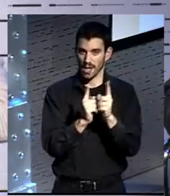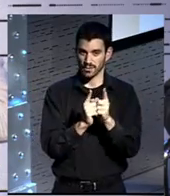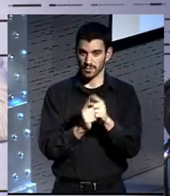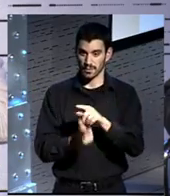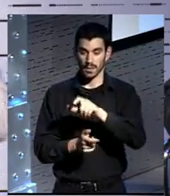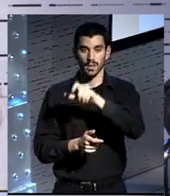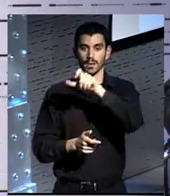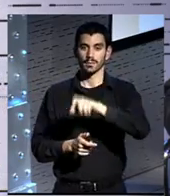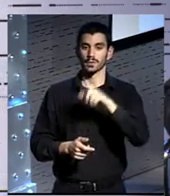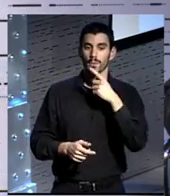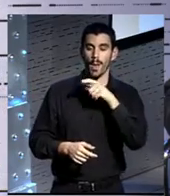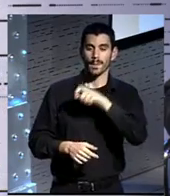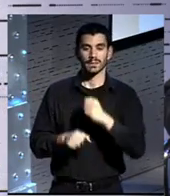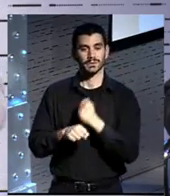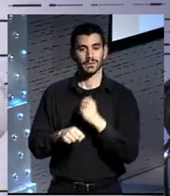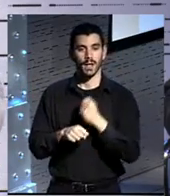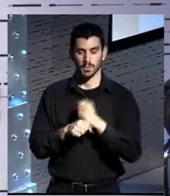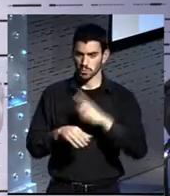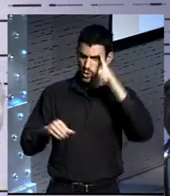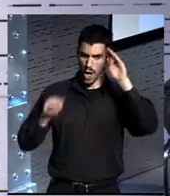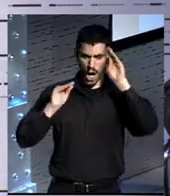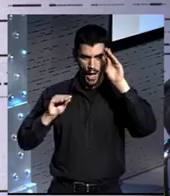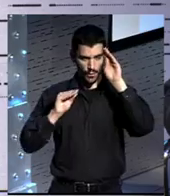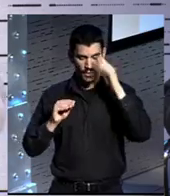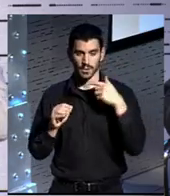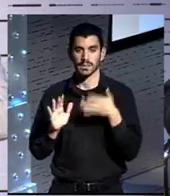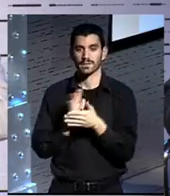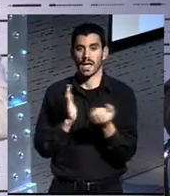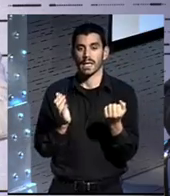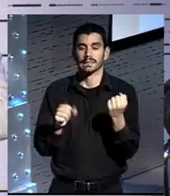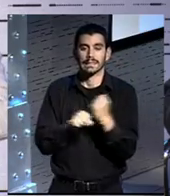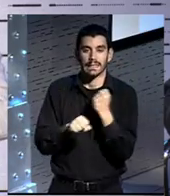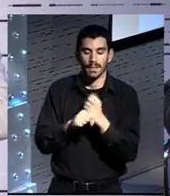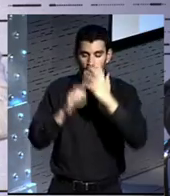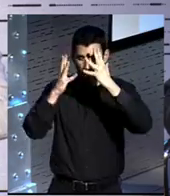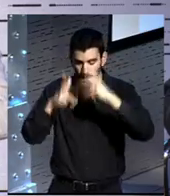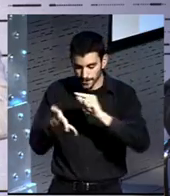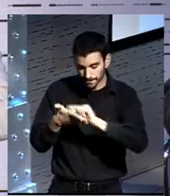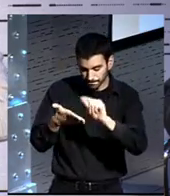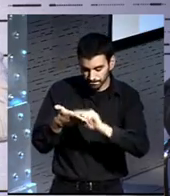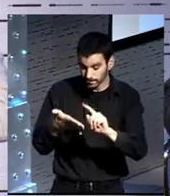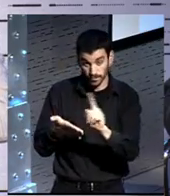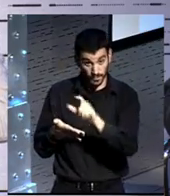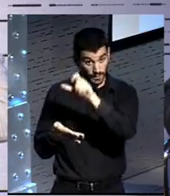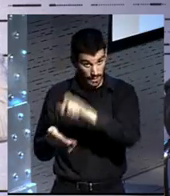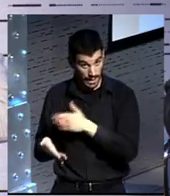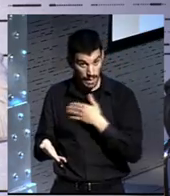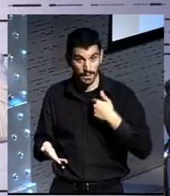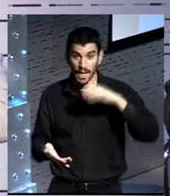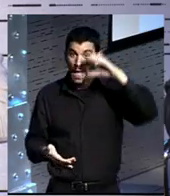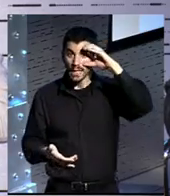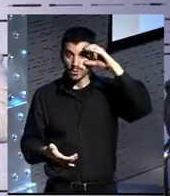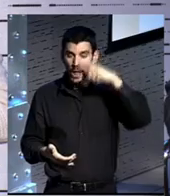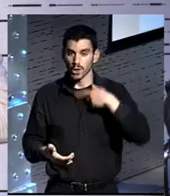highly educated que antes, y que ya no hacen trabajos administrativos o trabajos manuales, sino ellos también quieren que se escuche más cuál